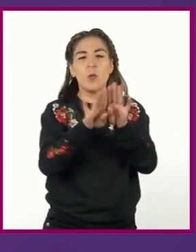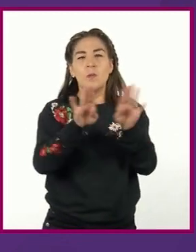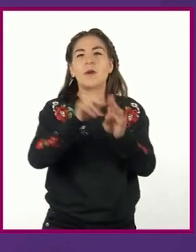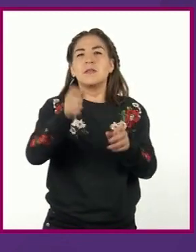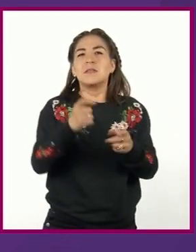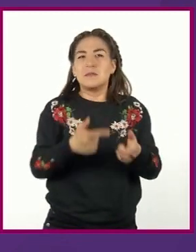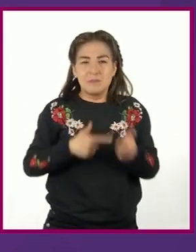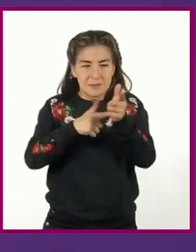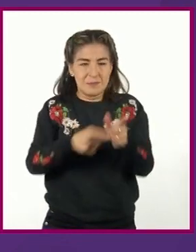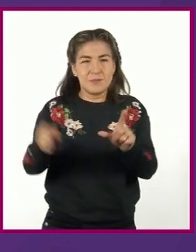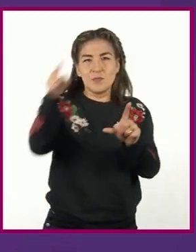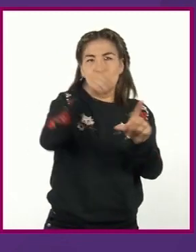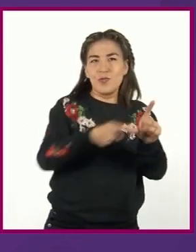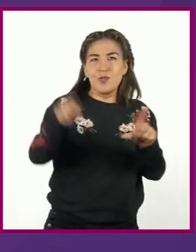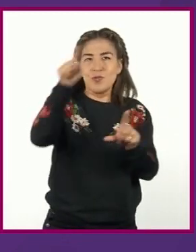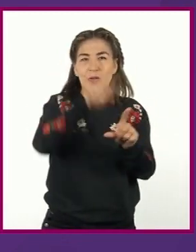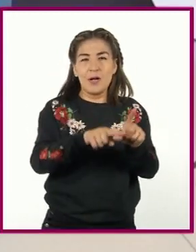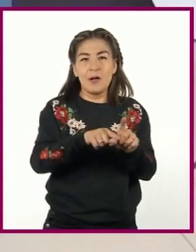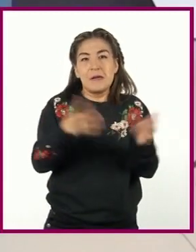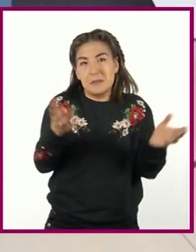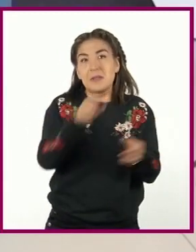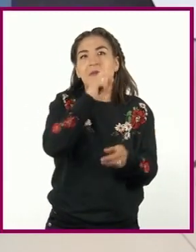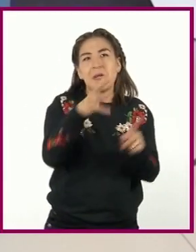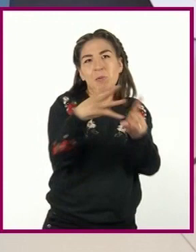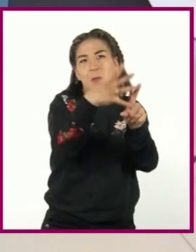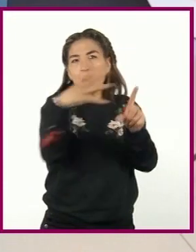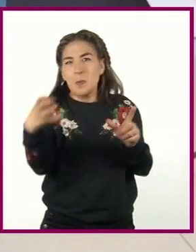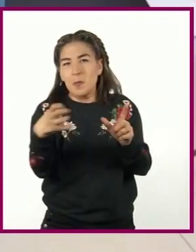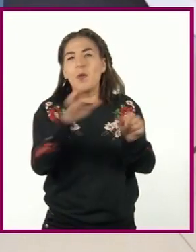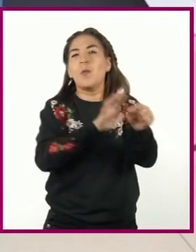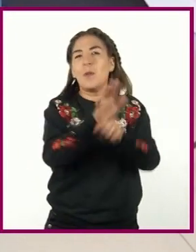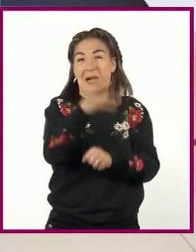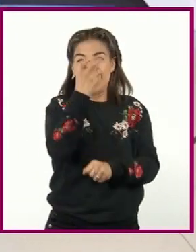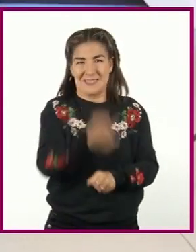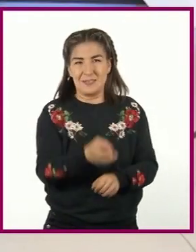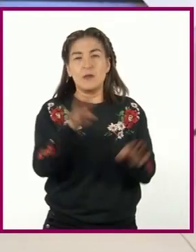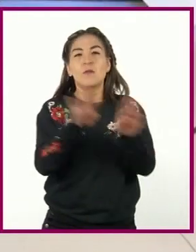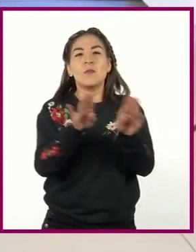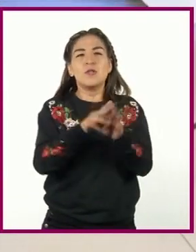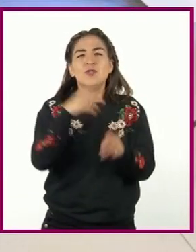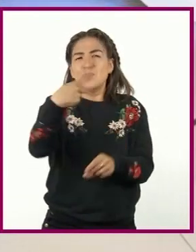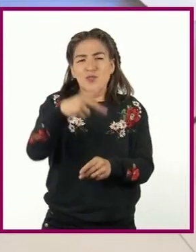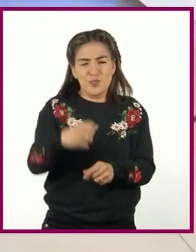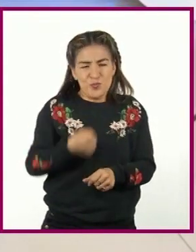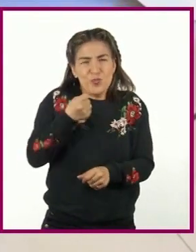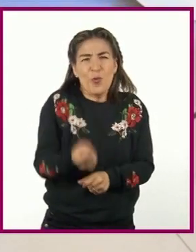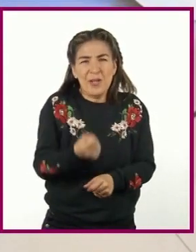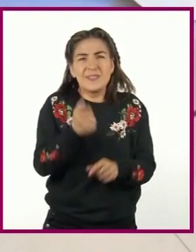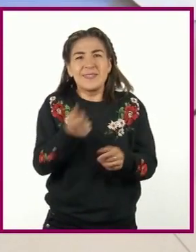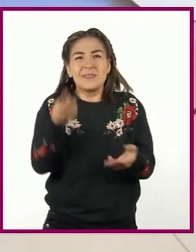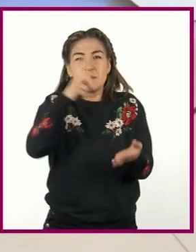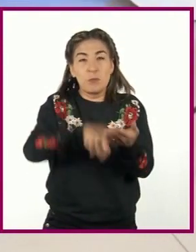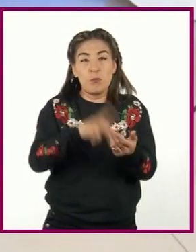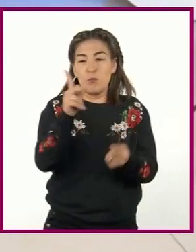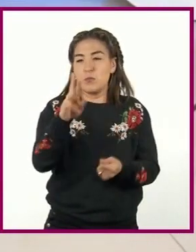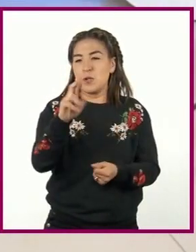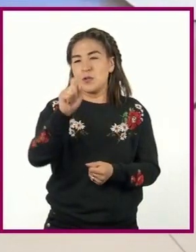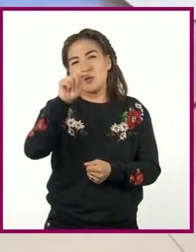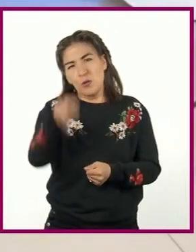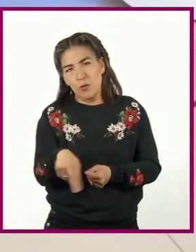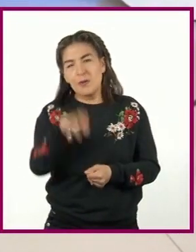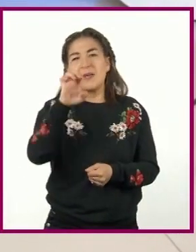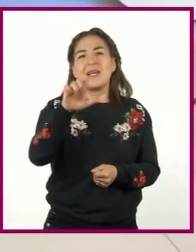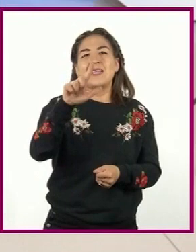repelen, cargas diferentes se atraen. Esto quiere decir que la fuerza que existe entre dos protones o dos